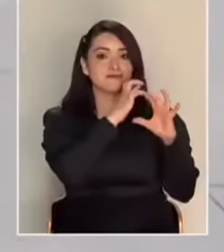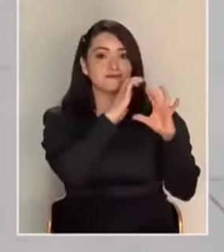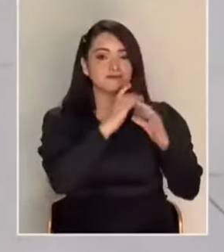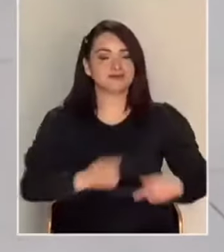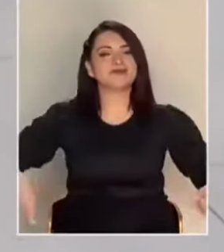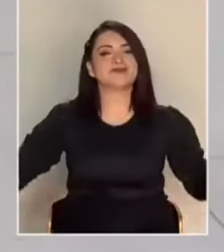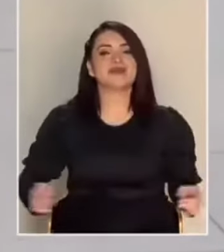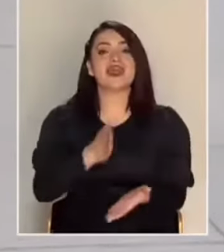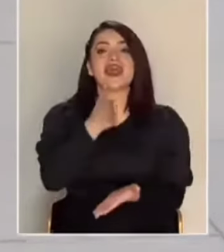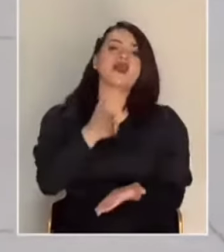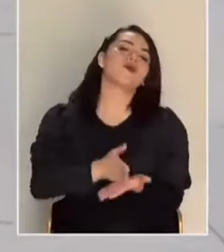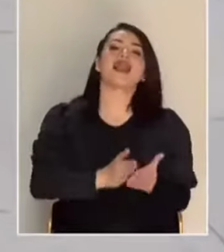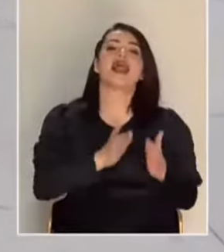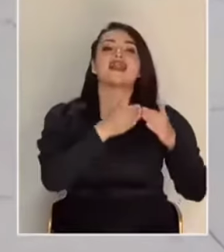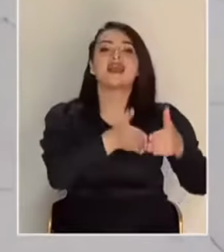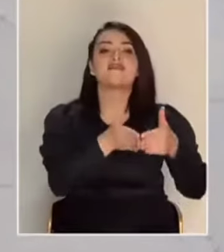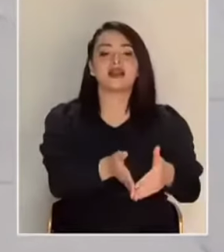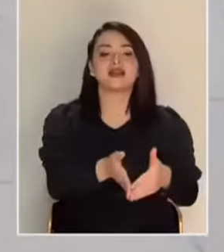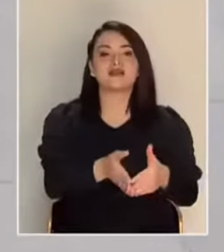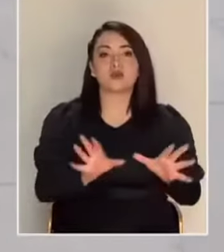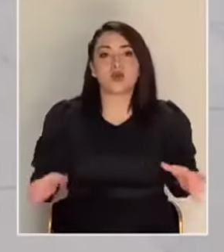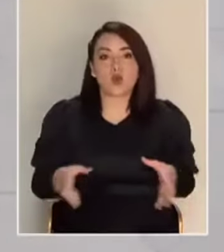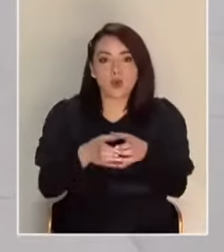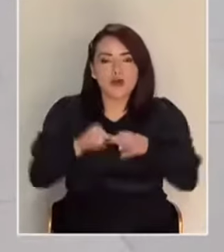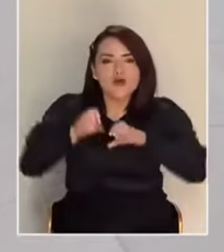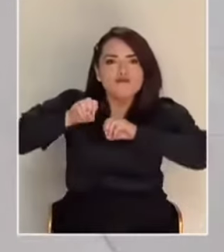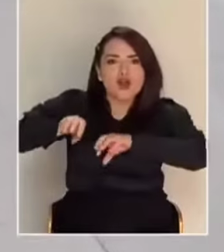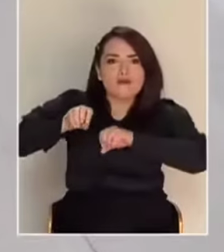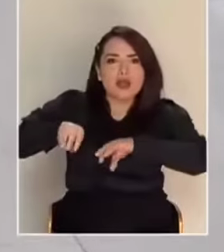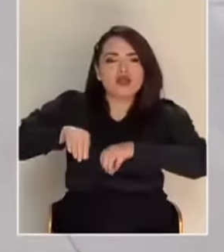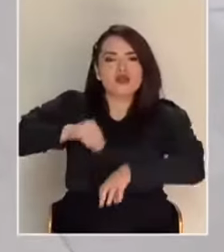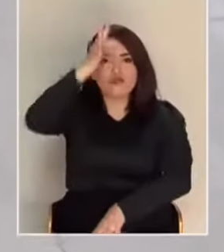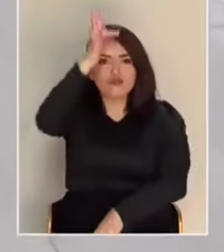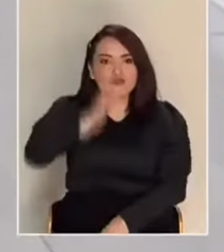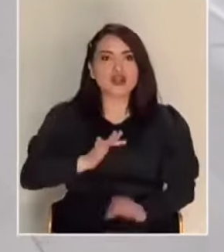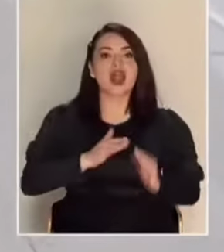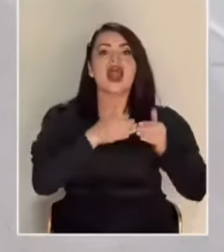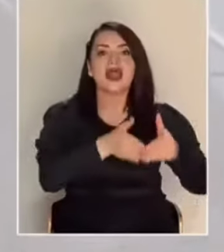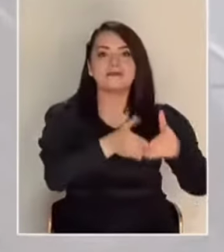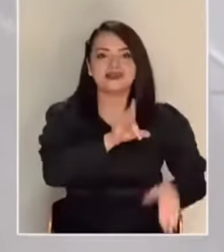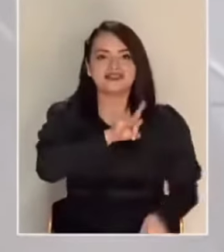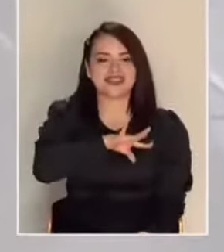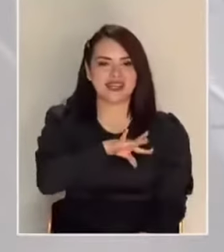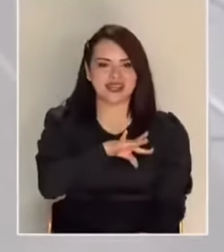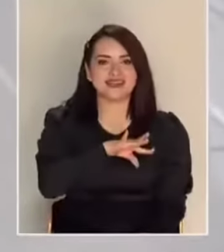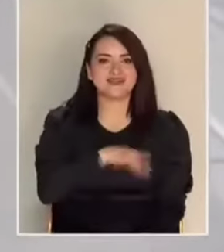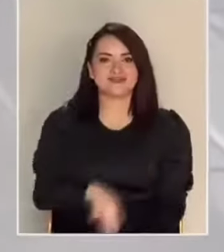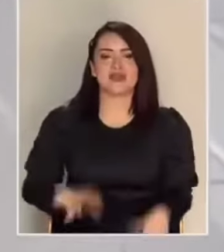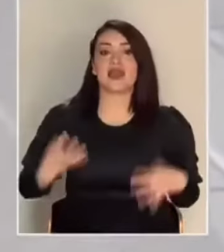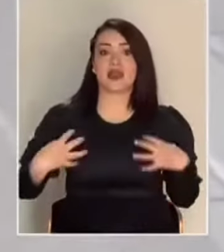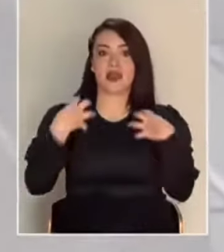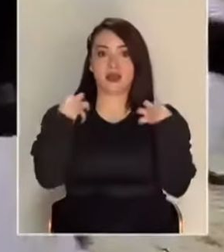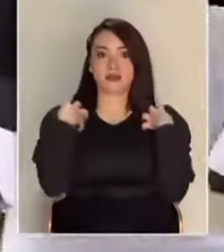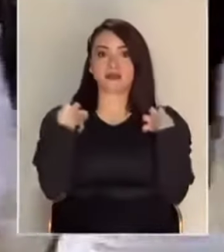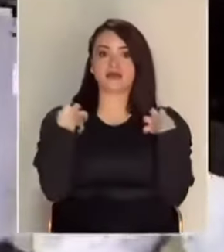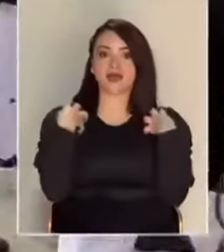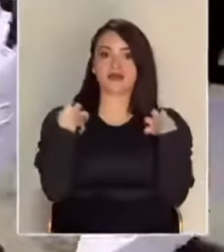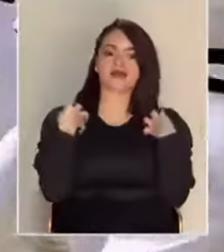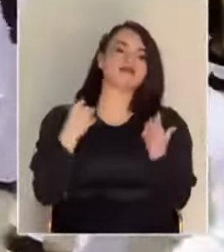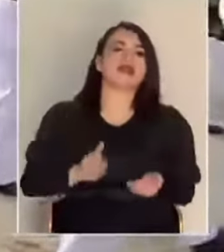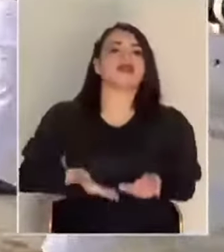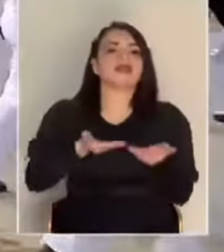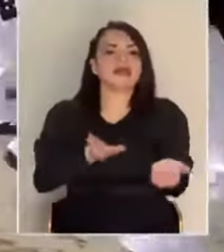La Escuela Naval es el único plantel formador de los oficiales de la Armada de Chile, con la responsabilidad de entregar